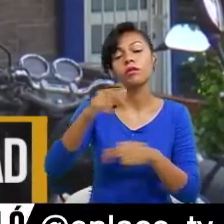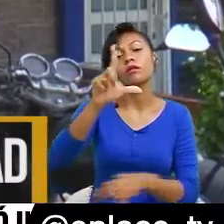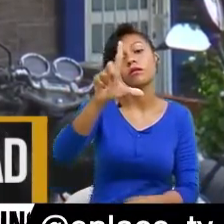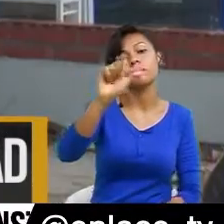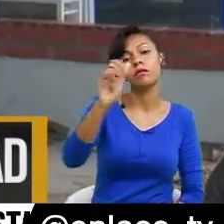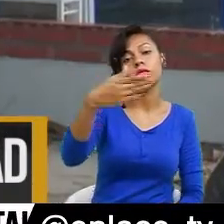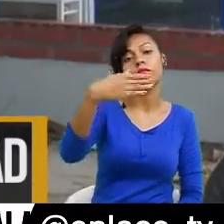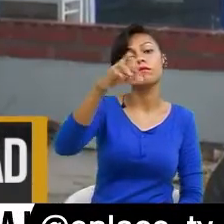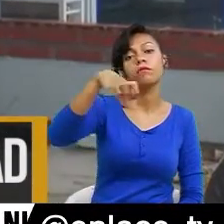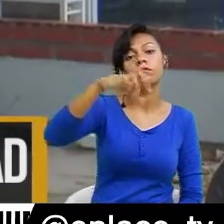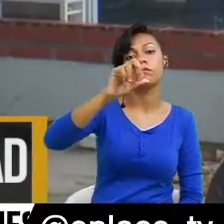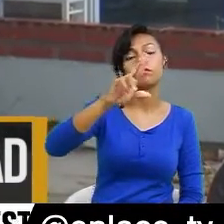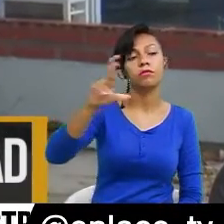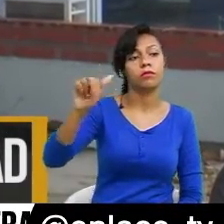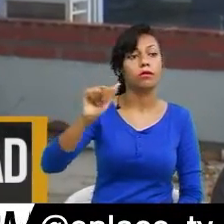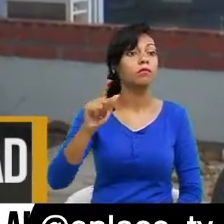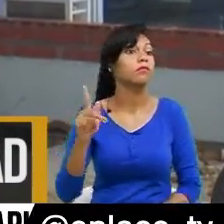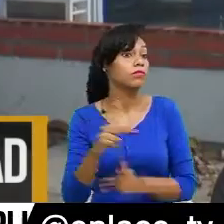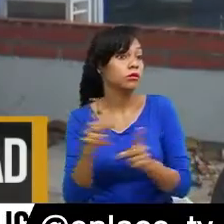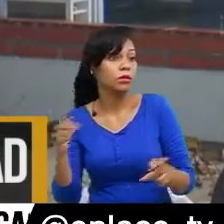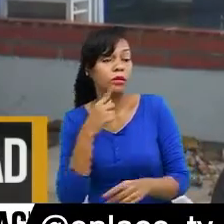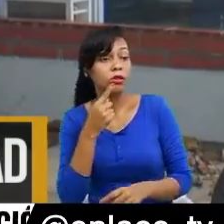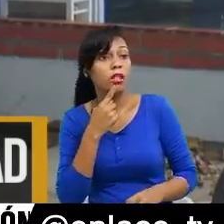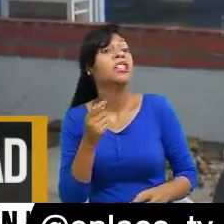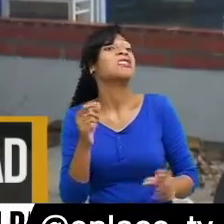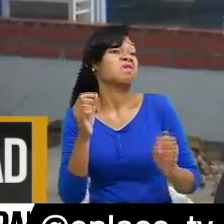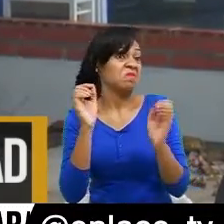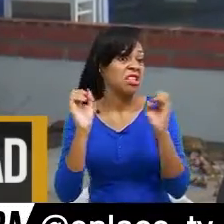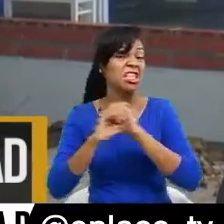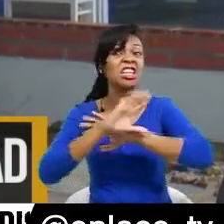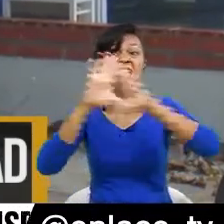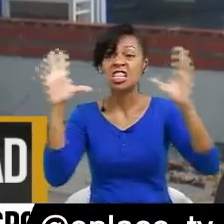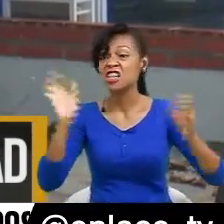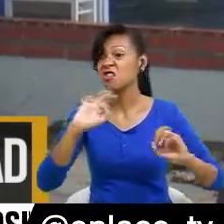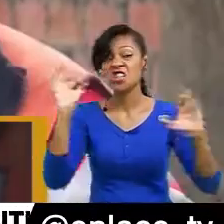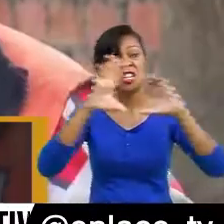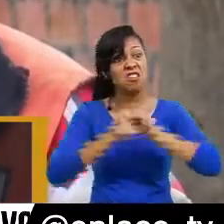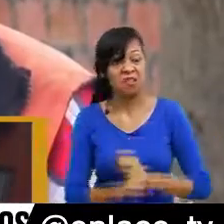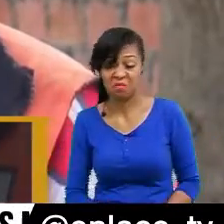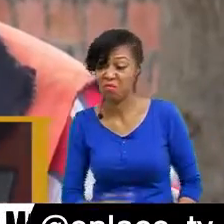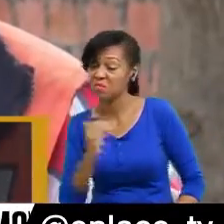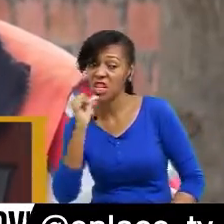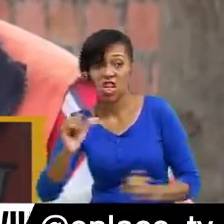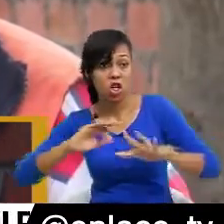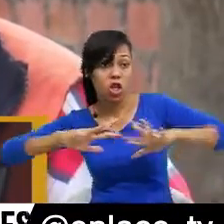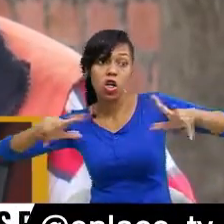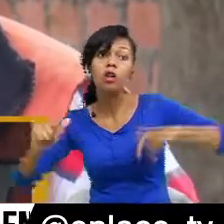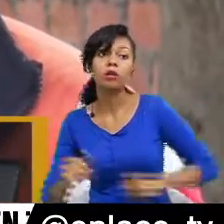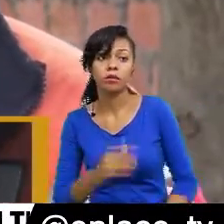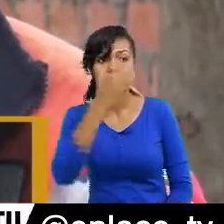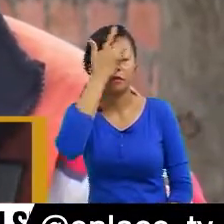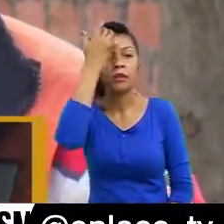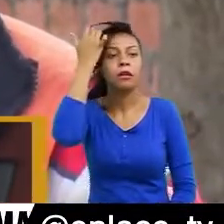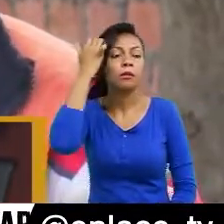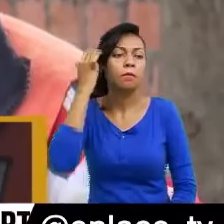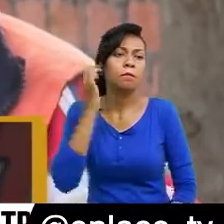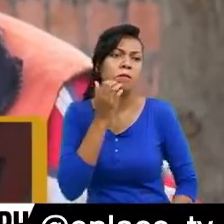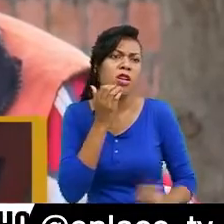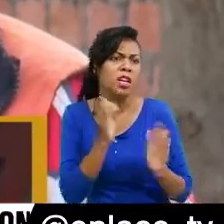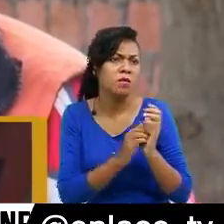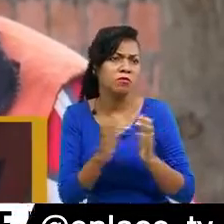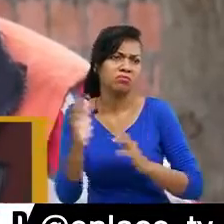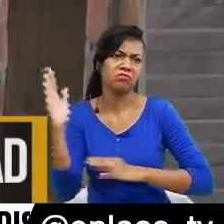por donde según comerciantes y residentes, de día y de noche la delincuencia no da tregua. Uno pasa tipo mediodía